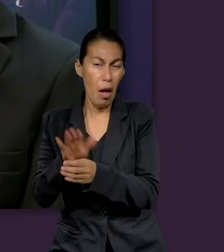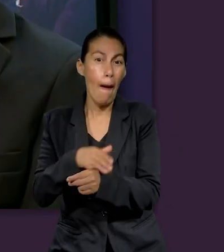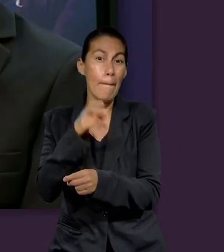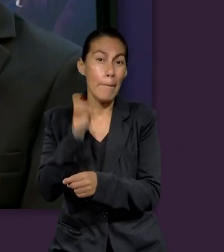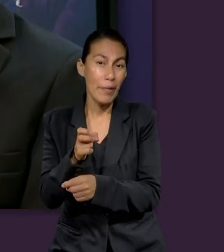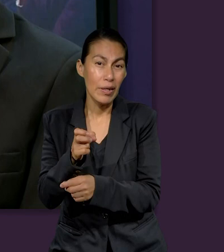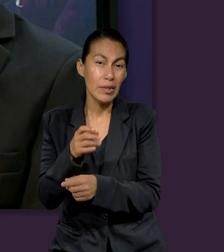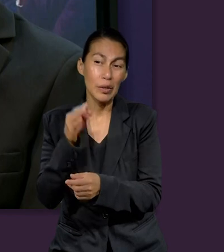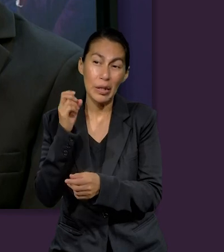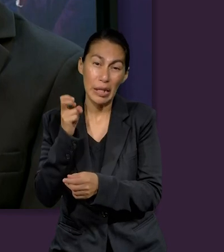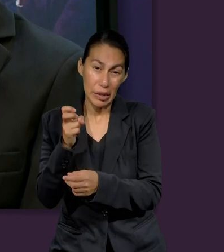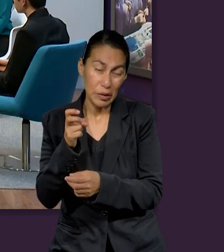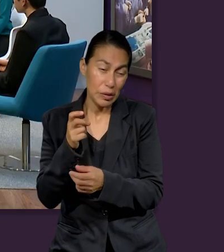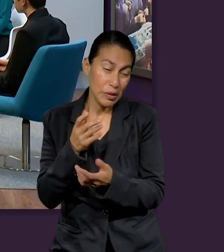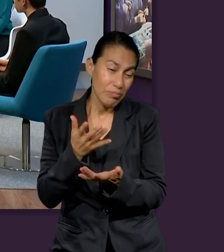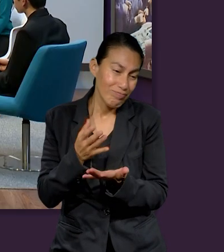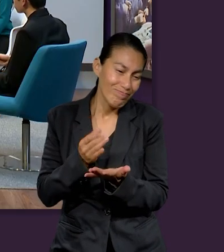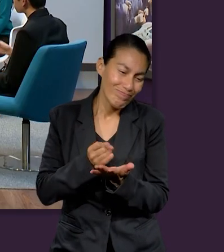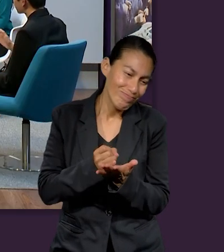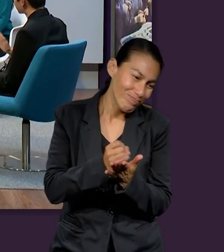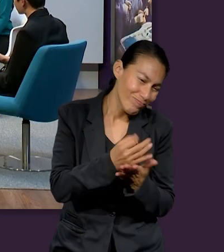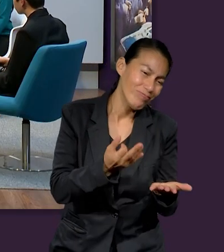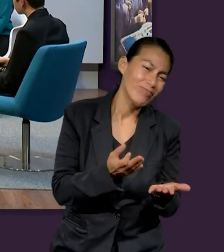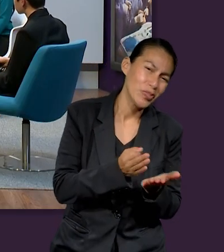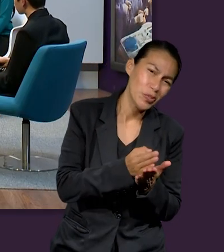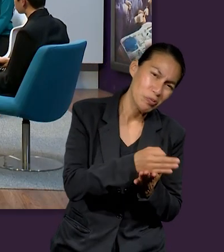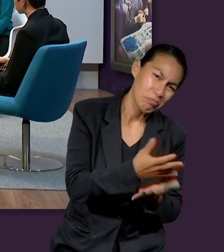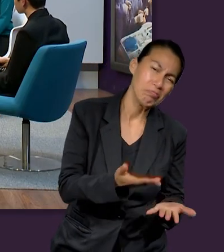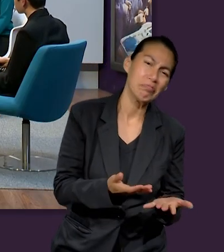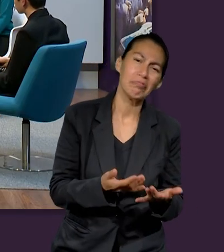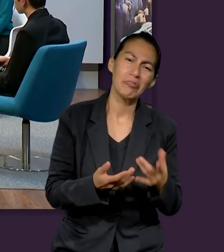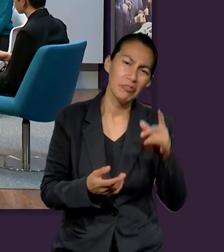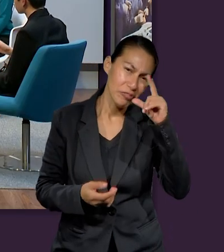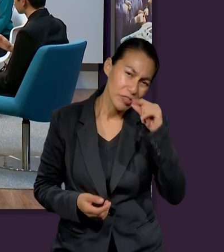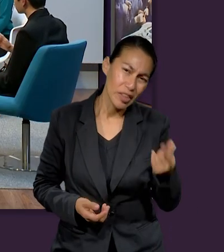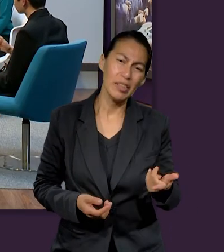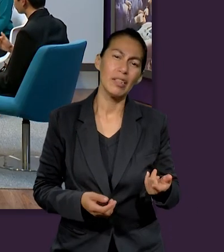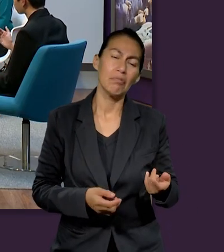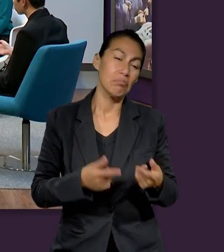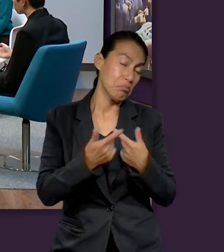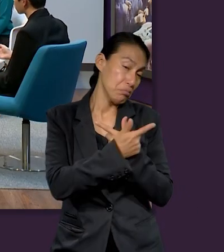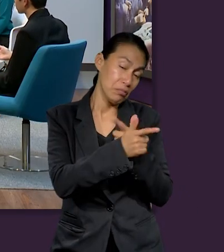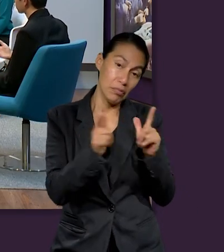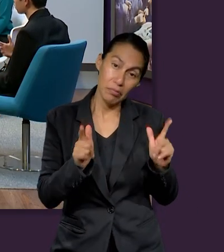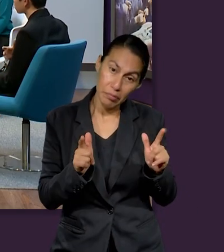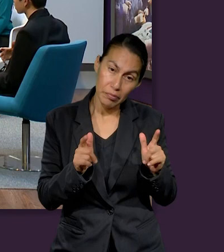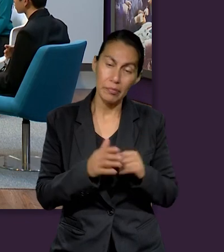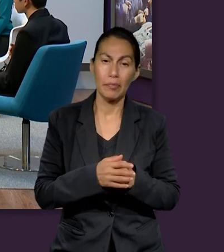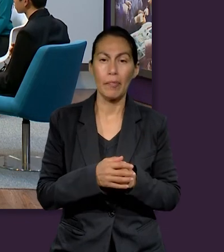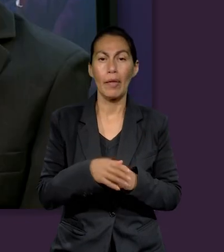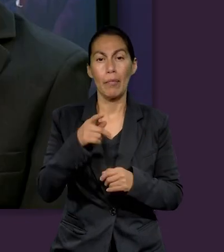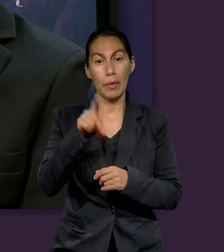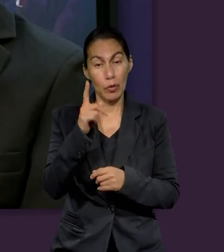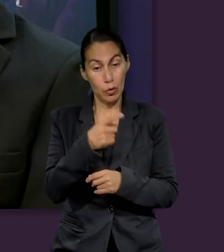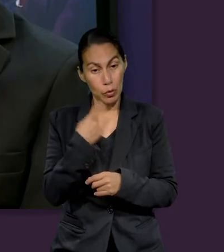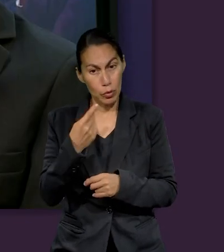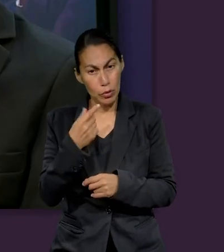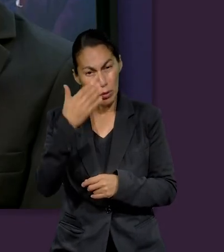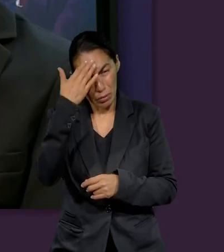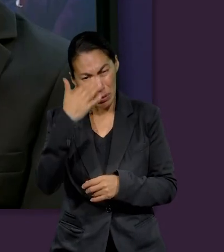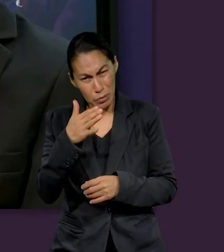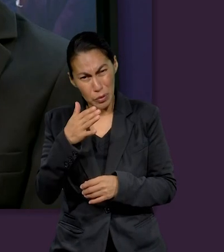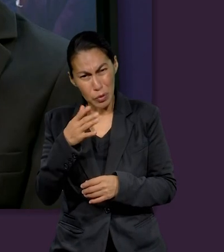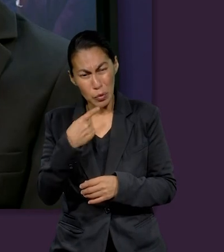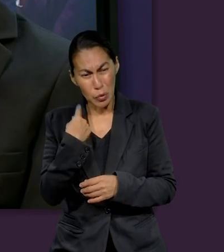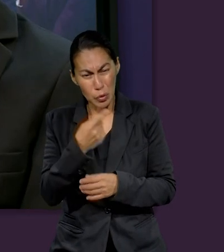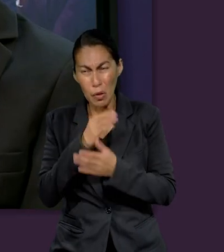pues lo que Dios quiere es que no solo pensemos en nuestro destino futuro o sea sabemos de que si si somos fieles